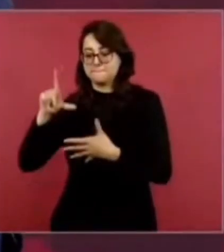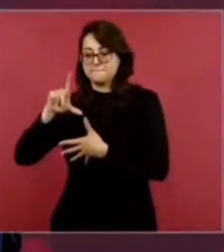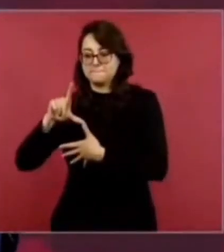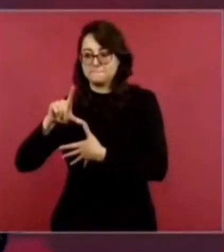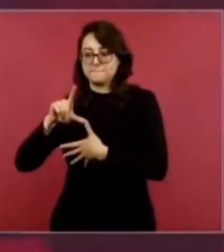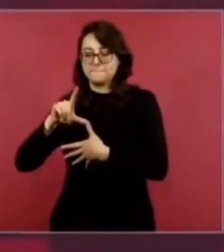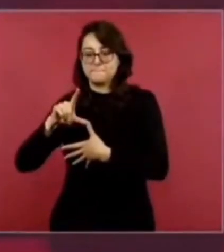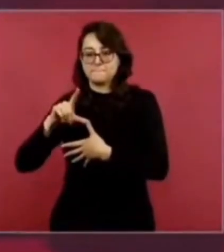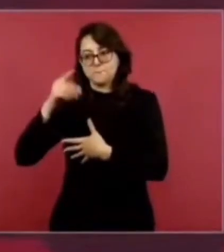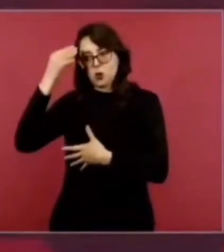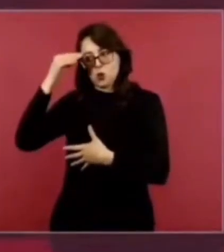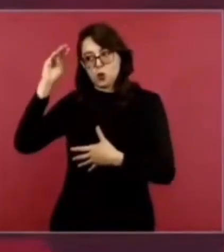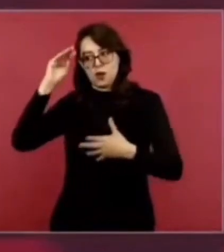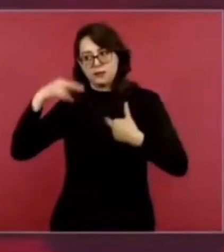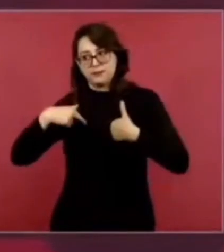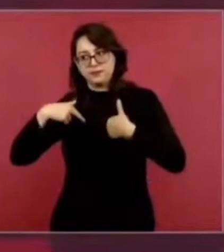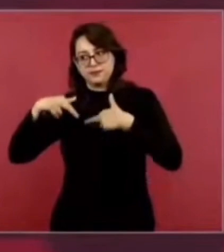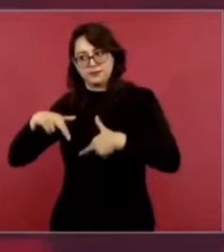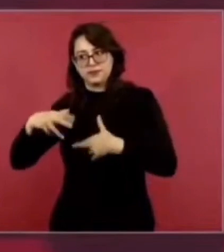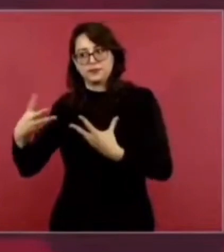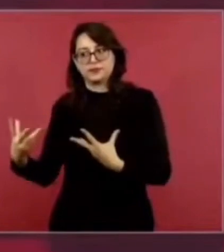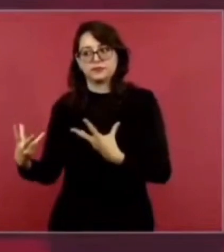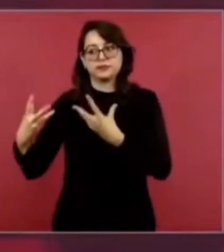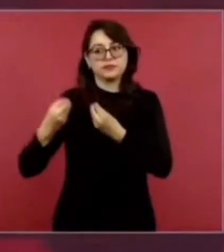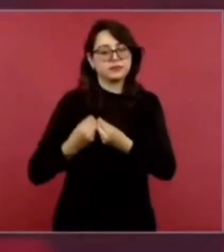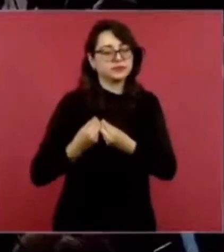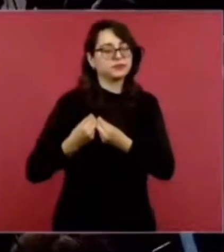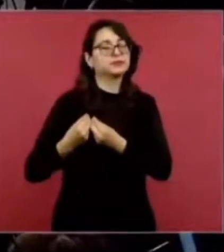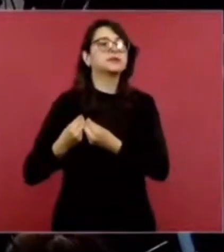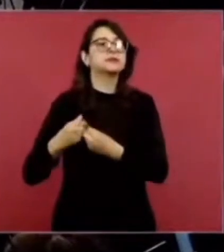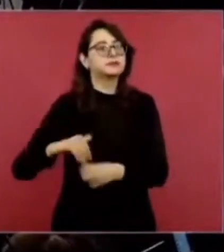que el gobierno de Estados Unidos